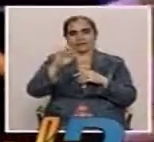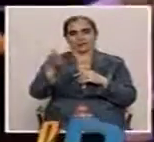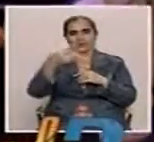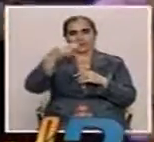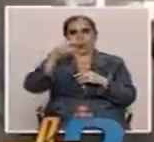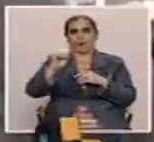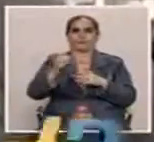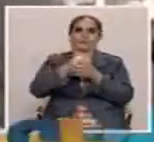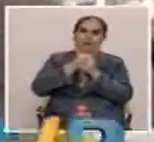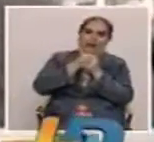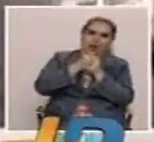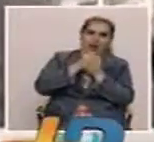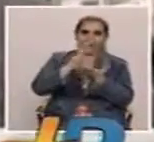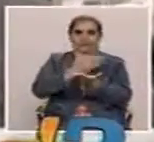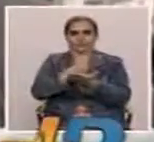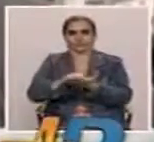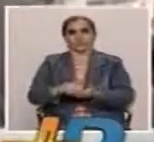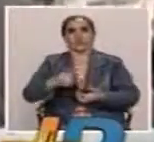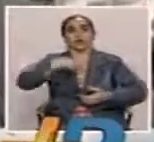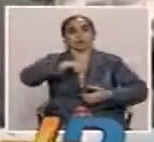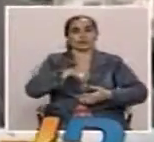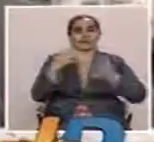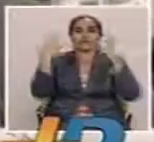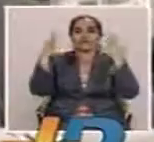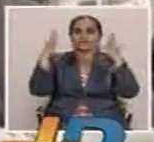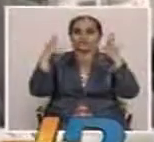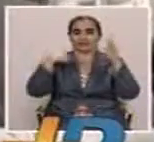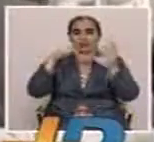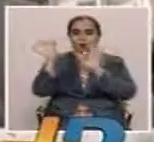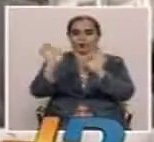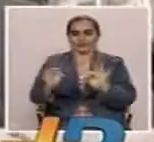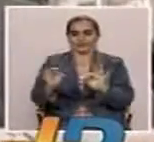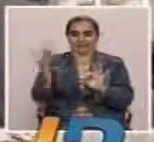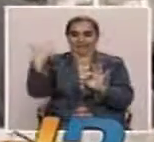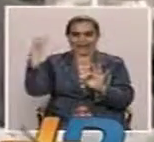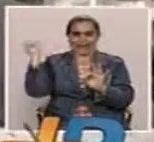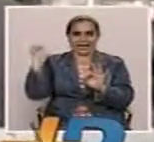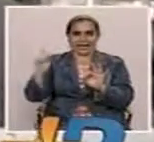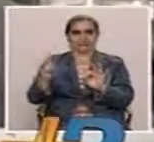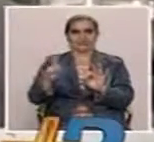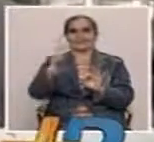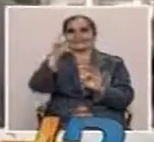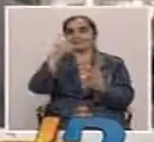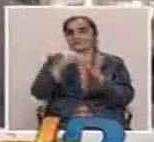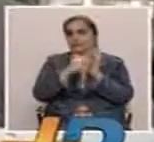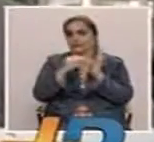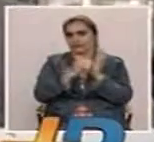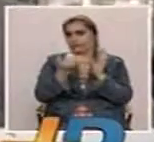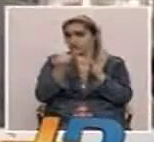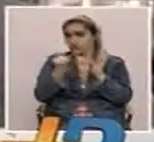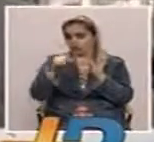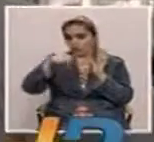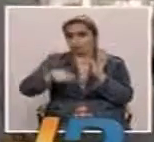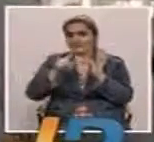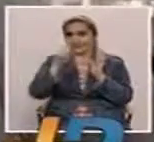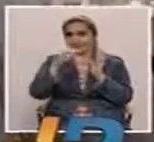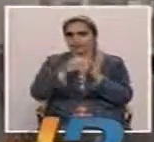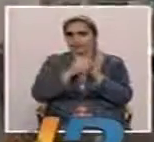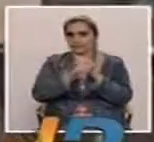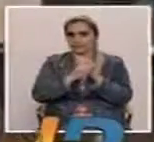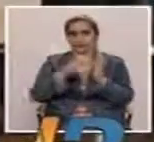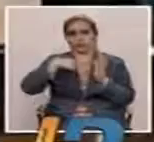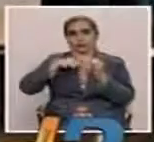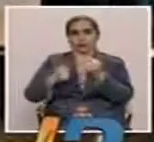artistas invitados. Es un festival que venimos trabajando desde hace varios años, esta es la sexta edición y pues es como